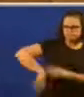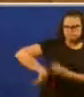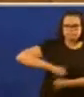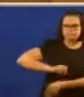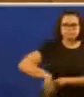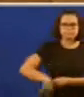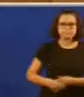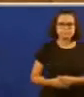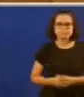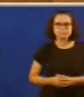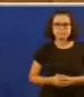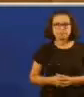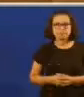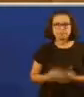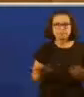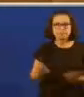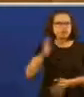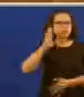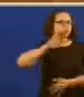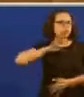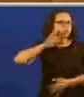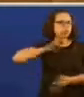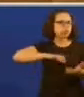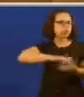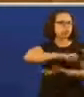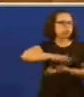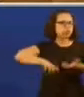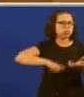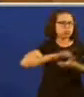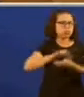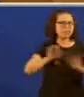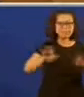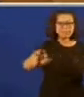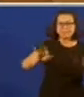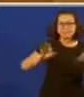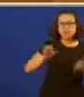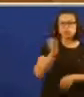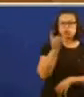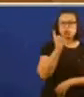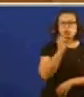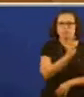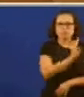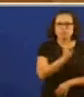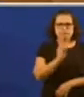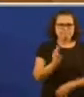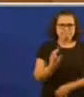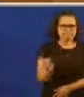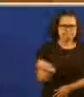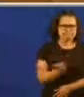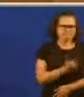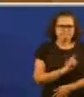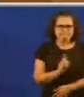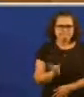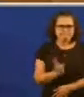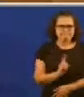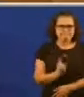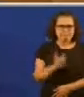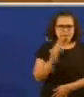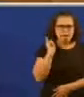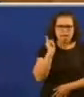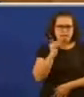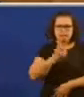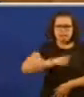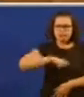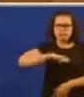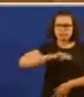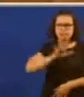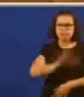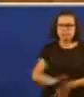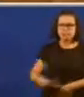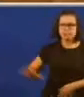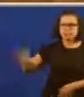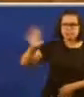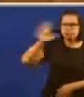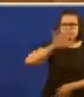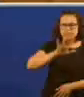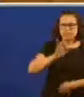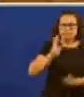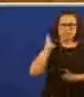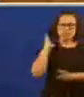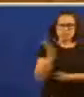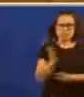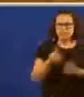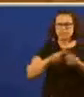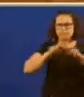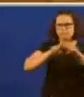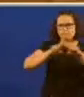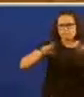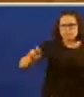efectivamente a corrupción non é unha cousa exclusiva do Partido Popular, que hai unha corrupción deste régime que afecta a empresarios,